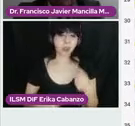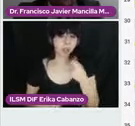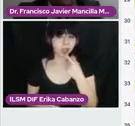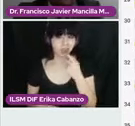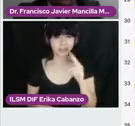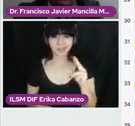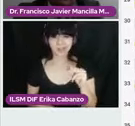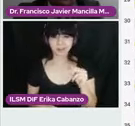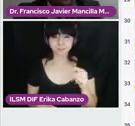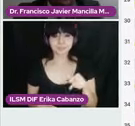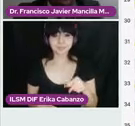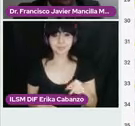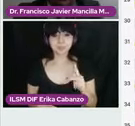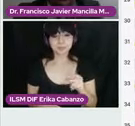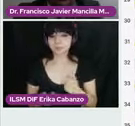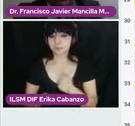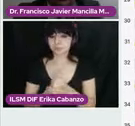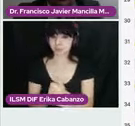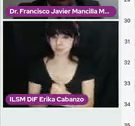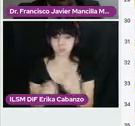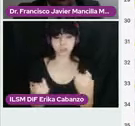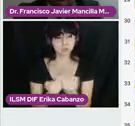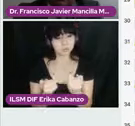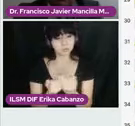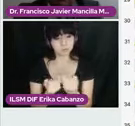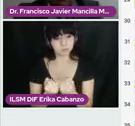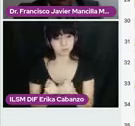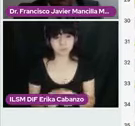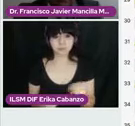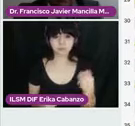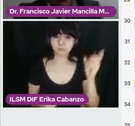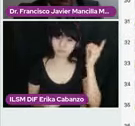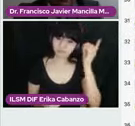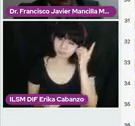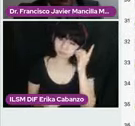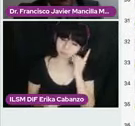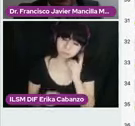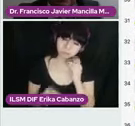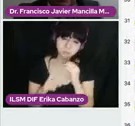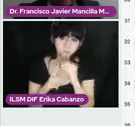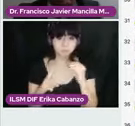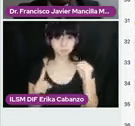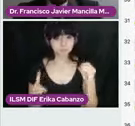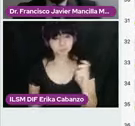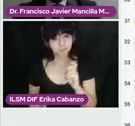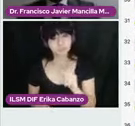Y a mejorar la higiene de sueño, pues con eso mejoran muchos de los pacientes, ¿sí?